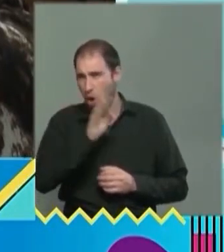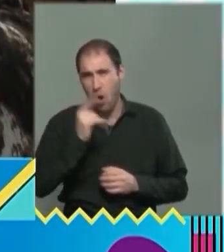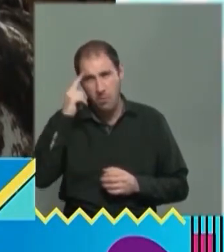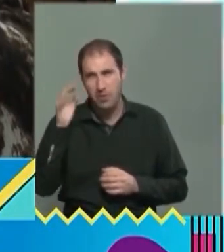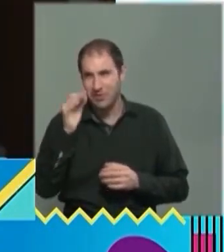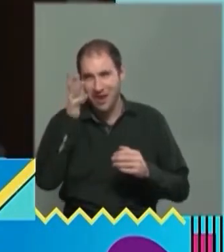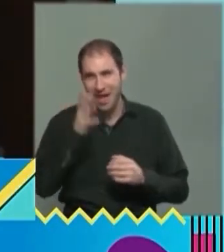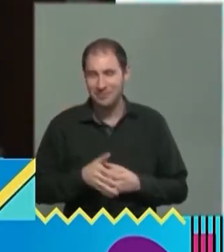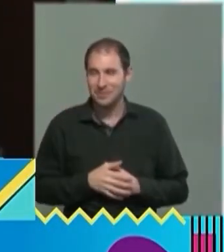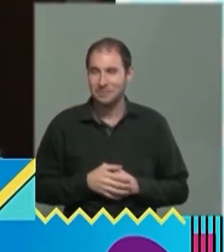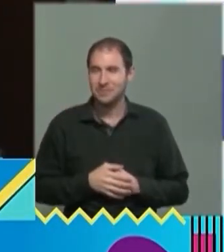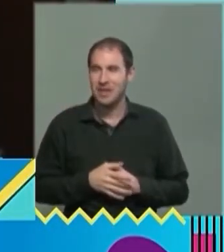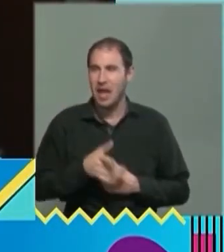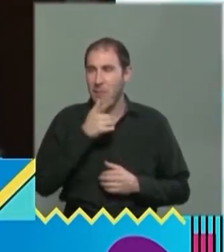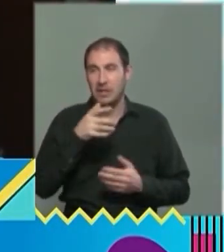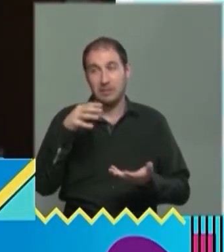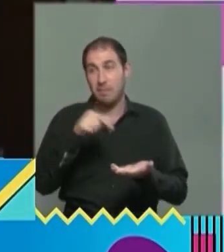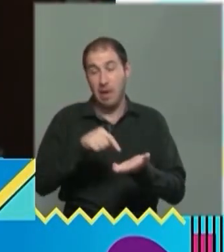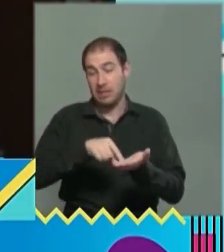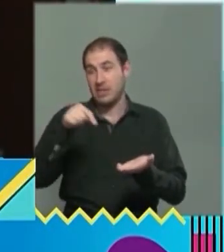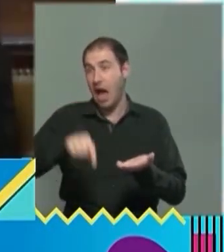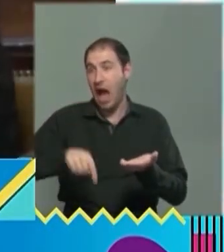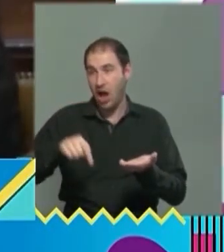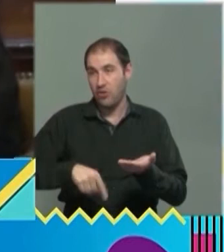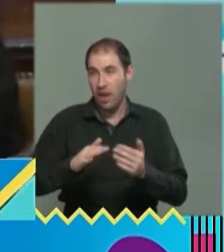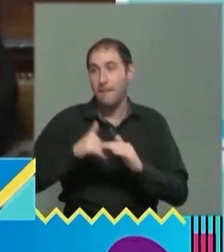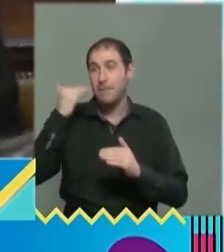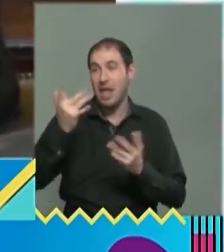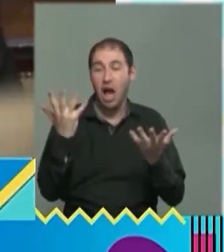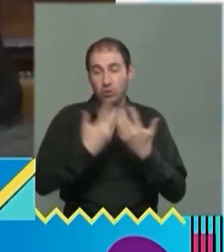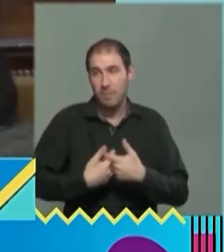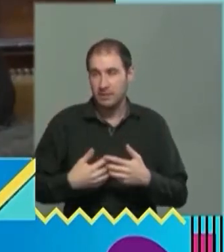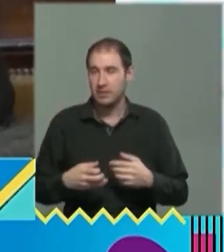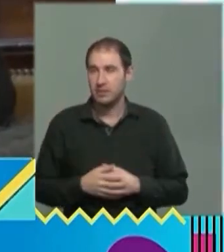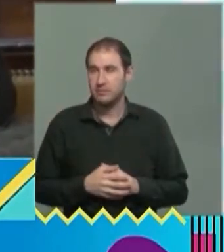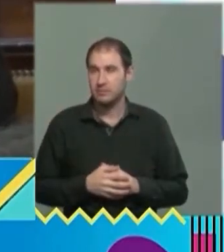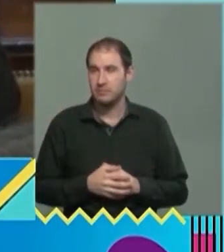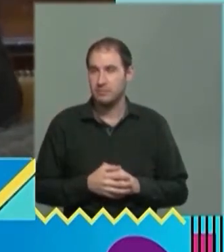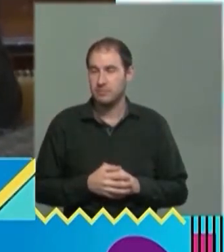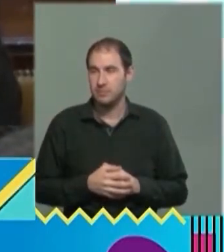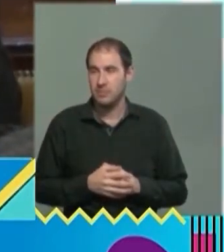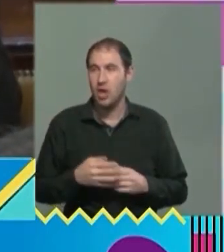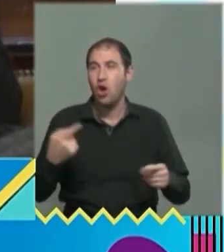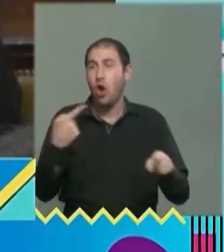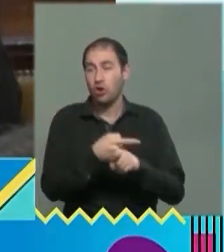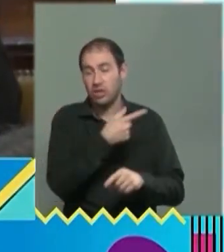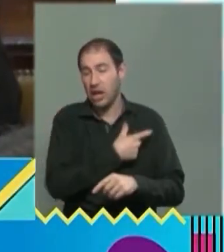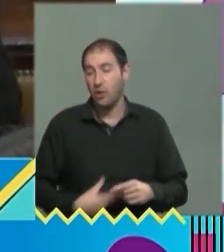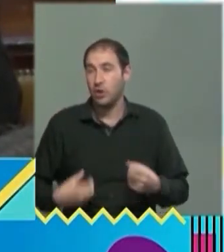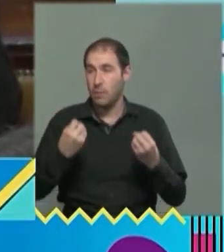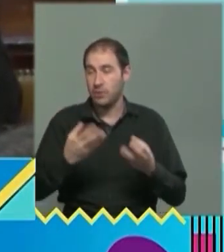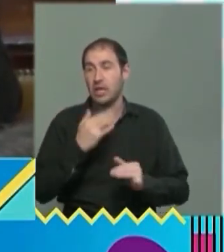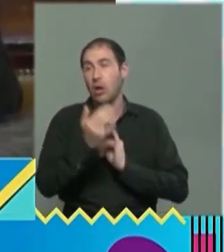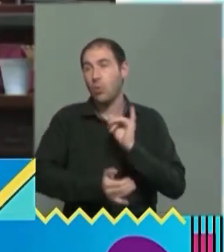opiniones. Están partiendo de la base que hoy hay una mayoría automática en contra del gobierno, porque si